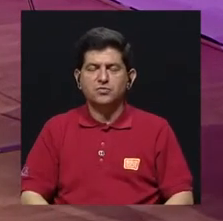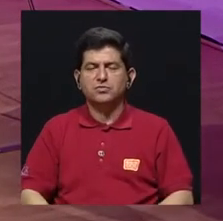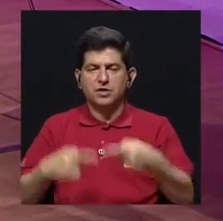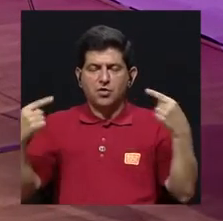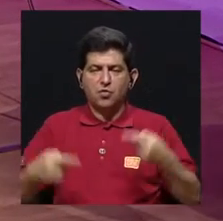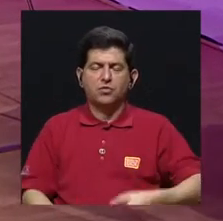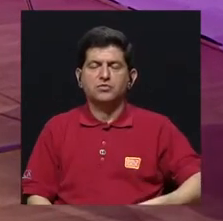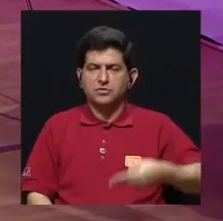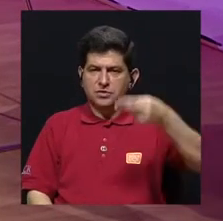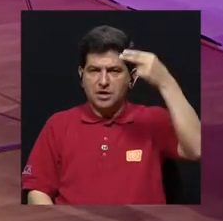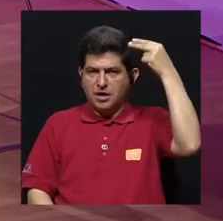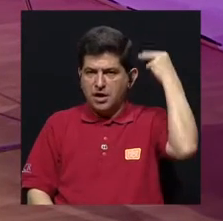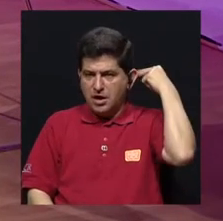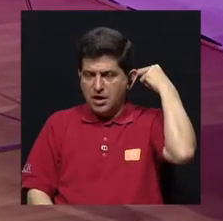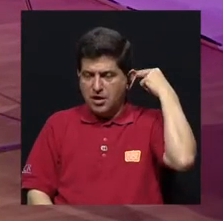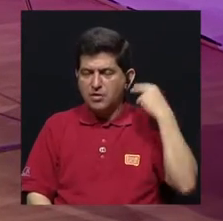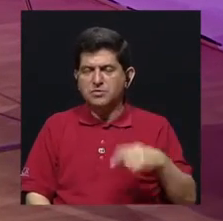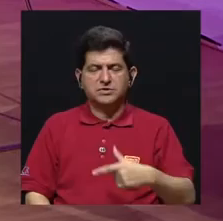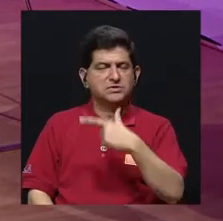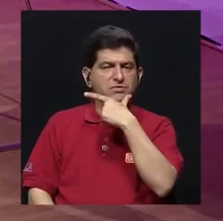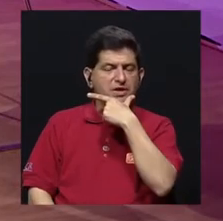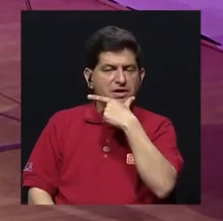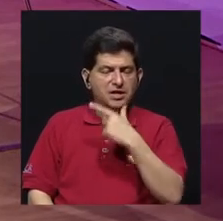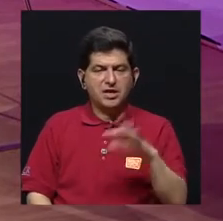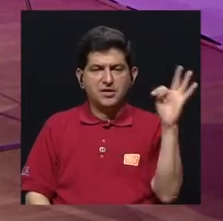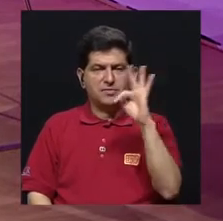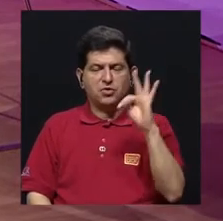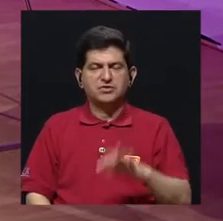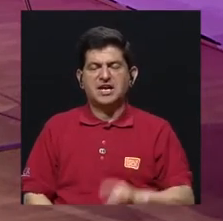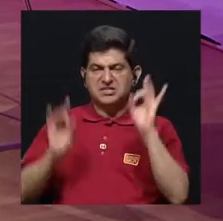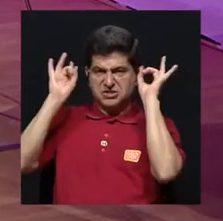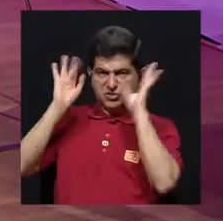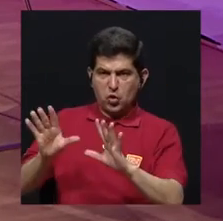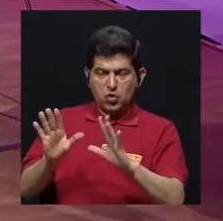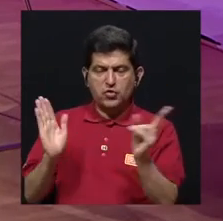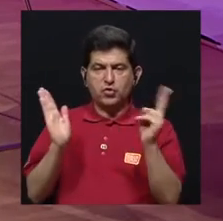esto fue en el 2012, uh-huh, y también sobre